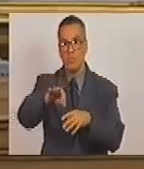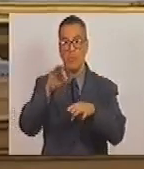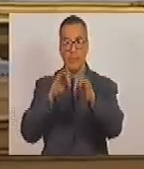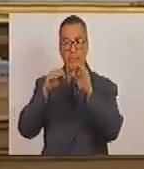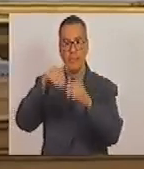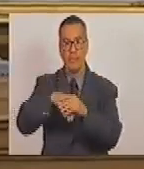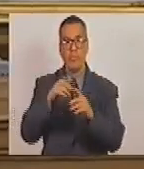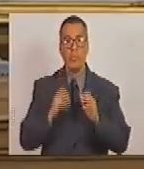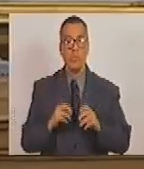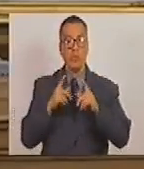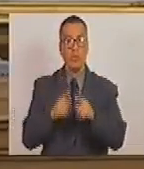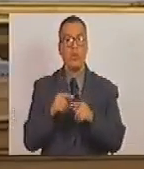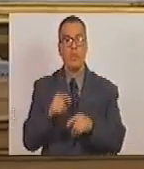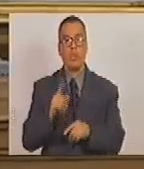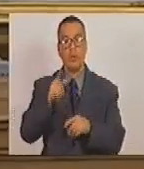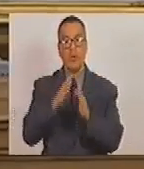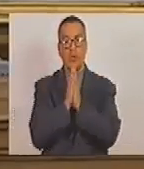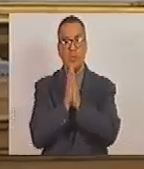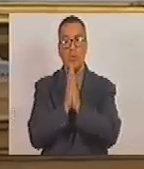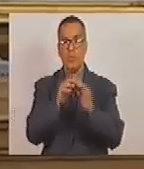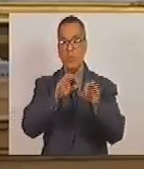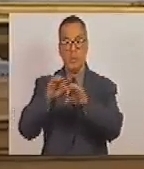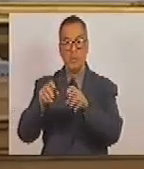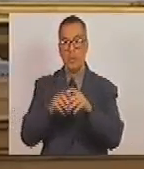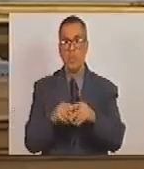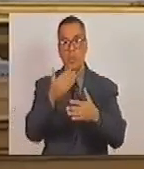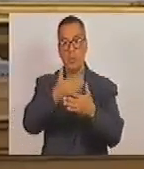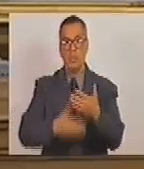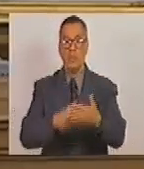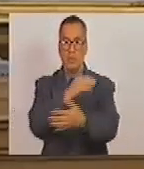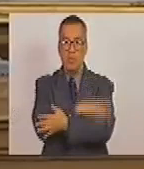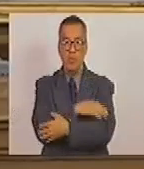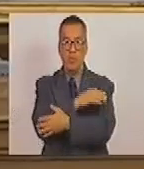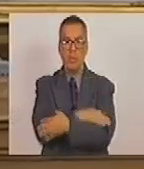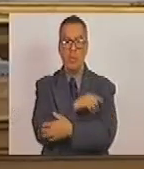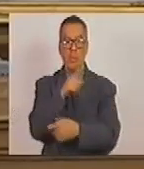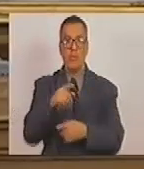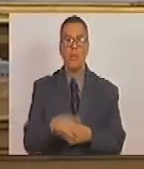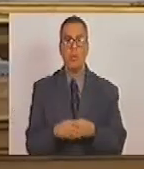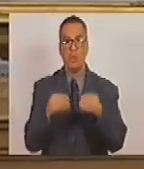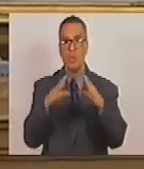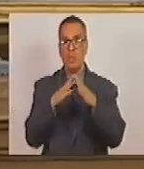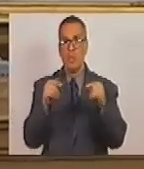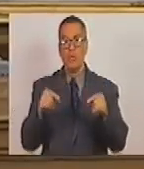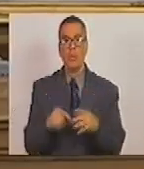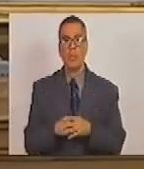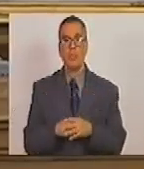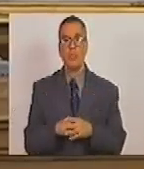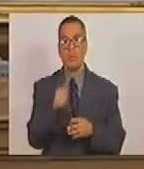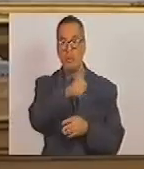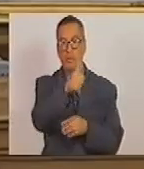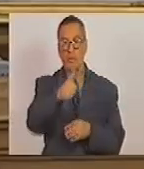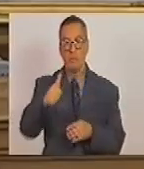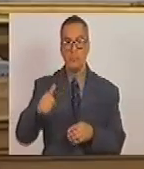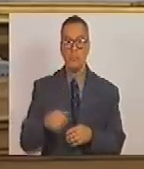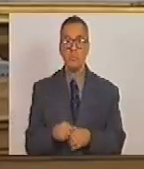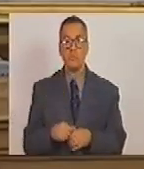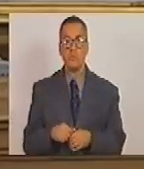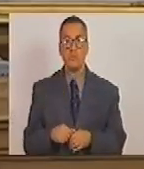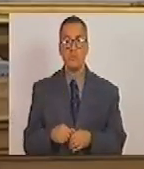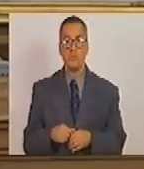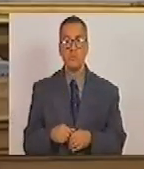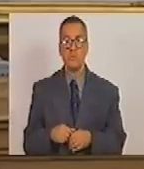esa oportunidad. Y también, por favor, secretaria, una carta de felicitación a todas y todos y cada una y cada